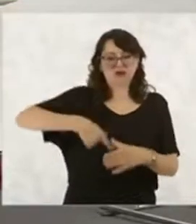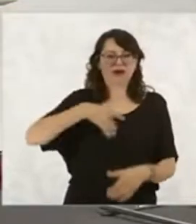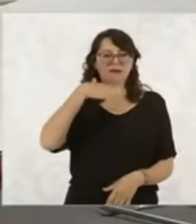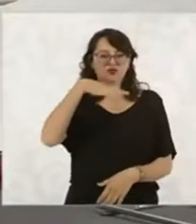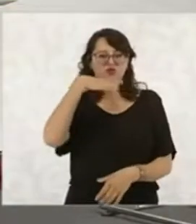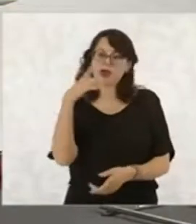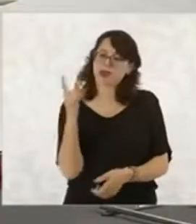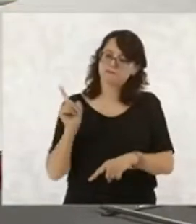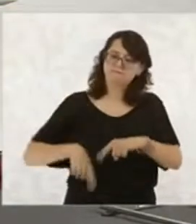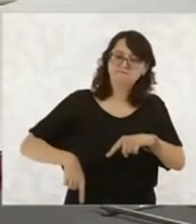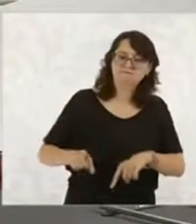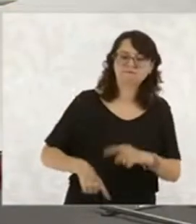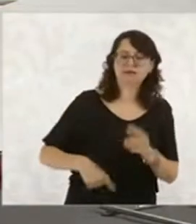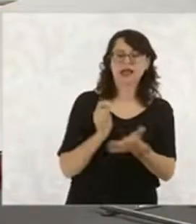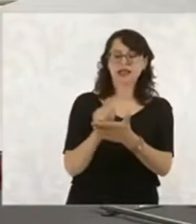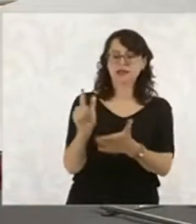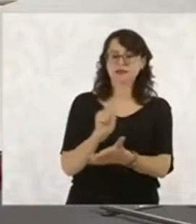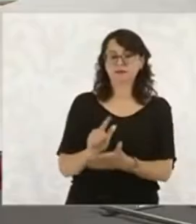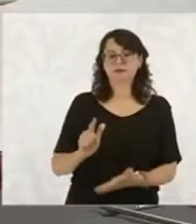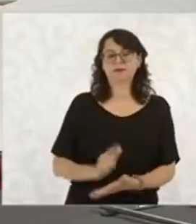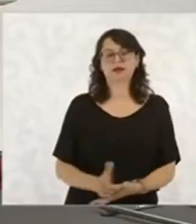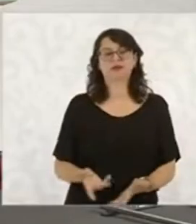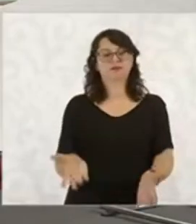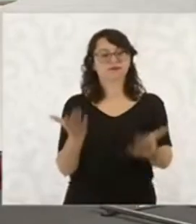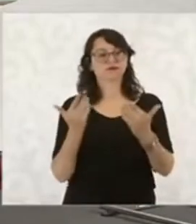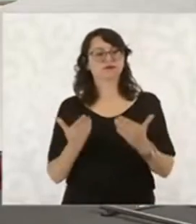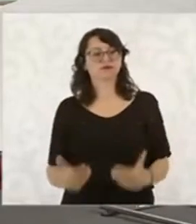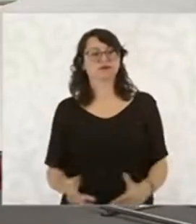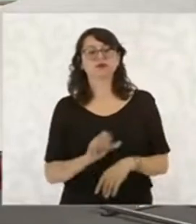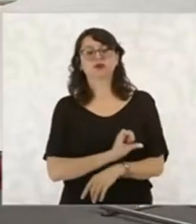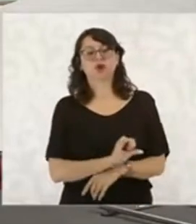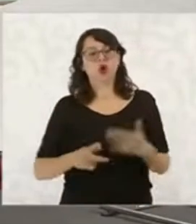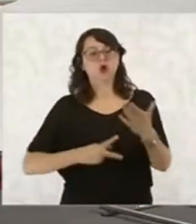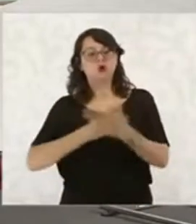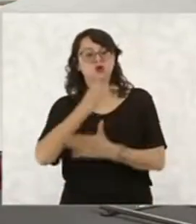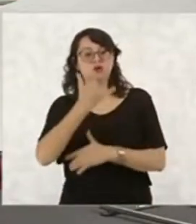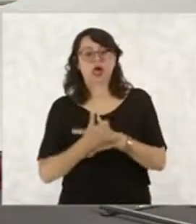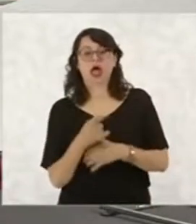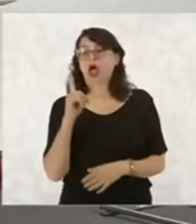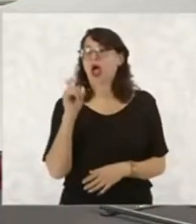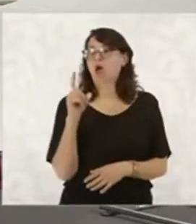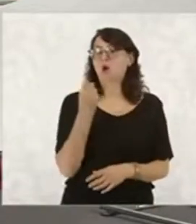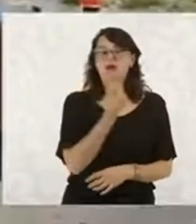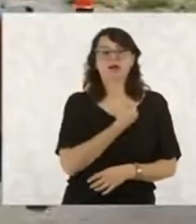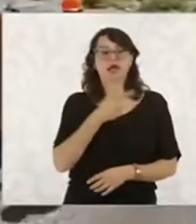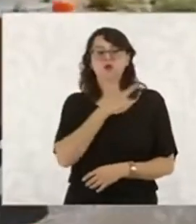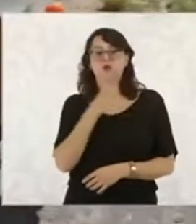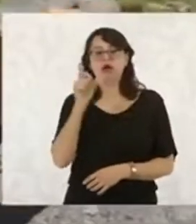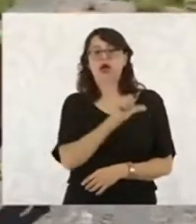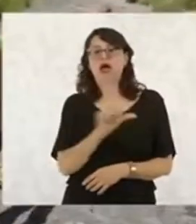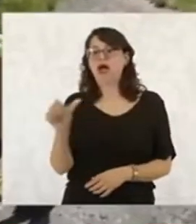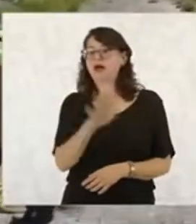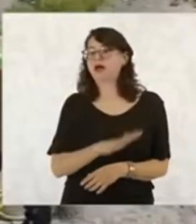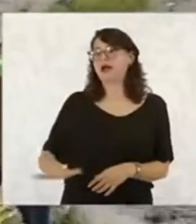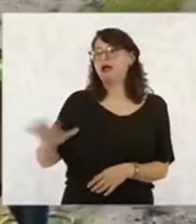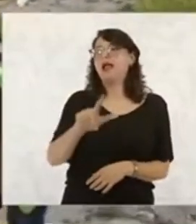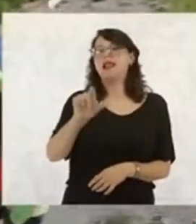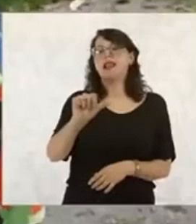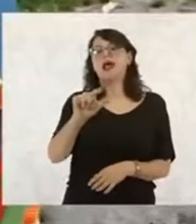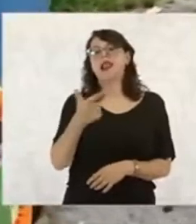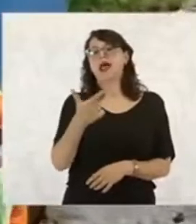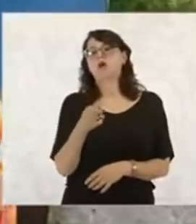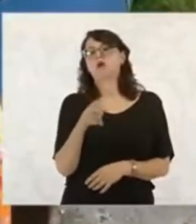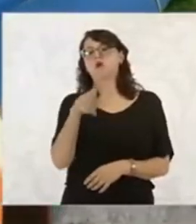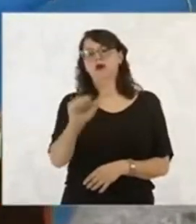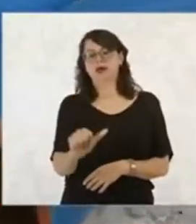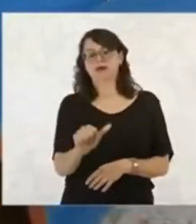El siguiente proyecto son las redes troncales de agua saludable para la laguna. Este proyecto consolida el proyecto